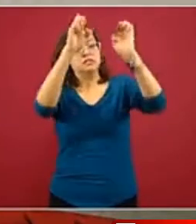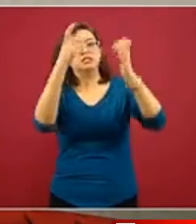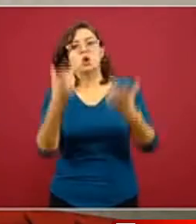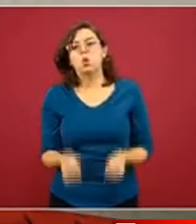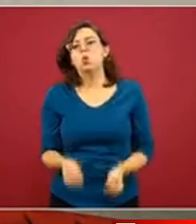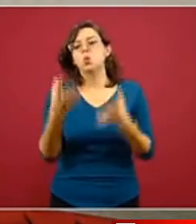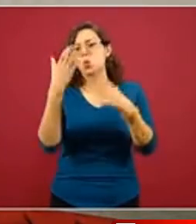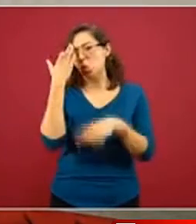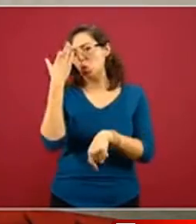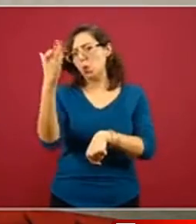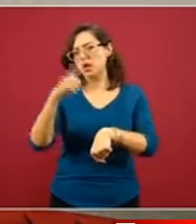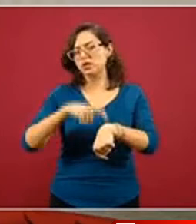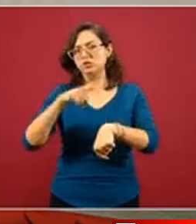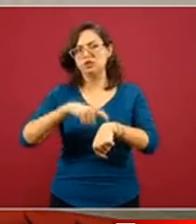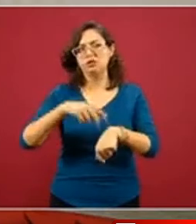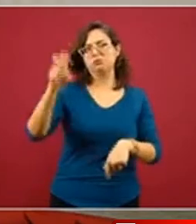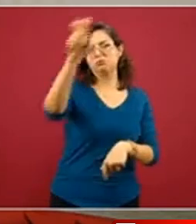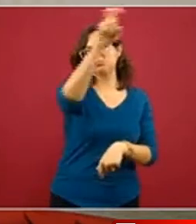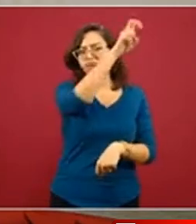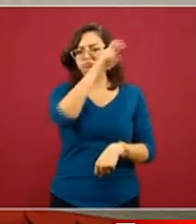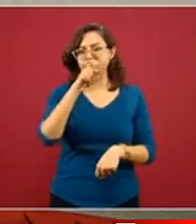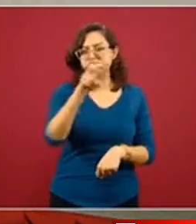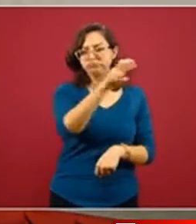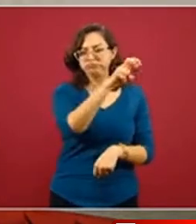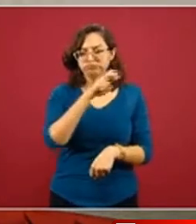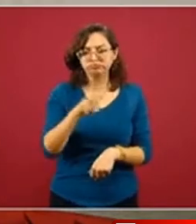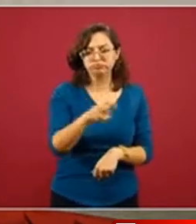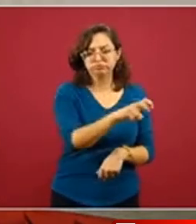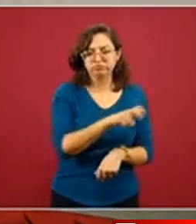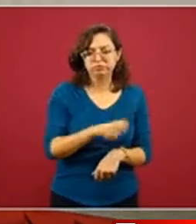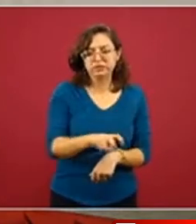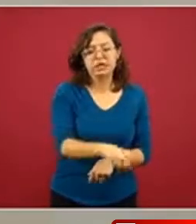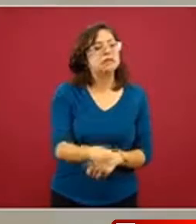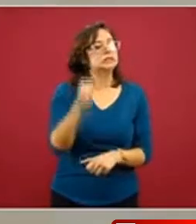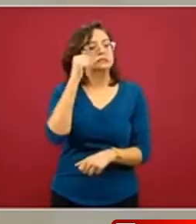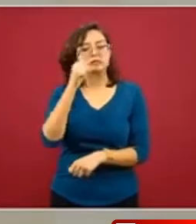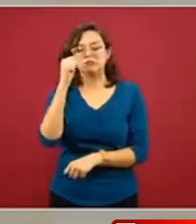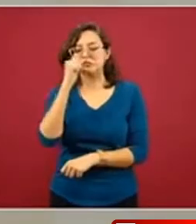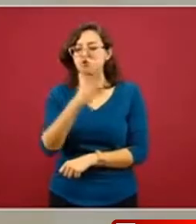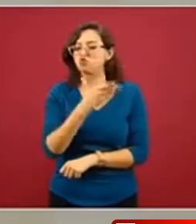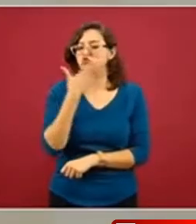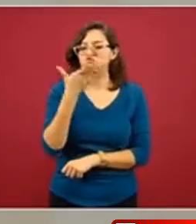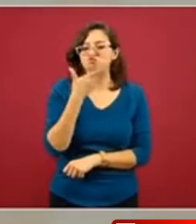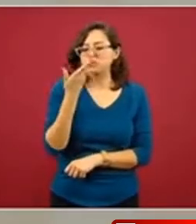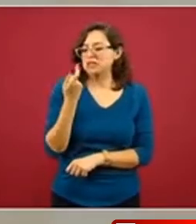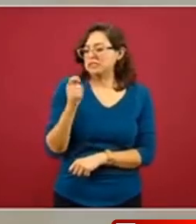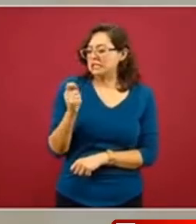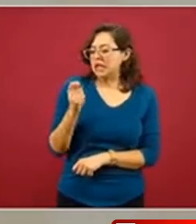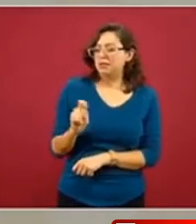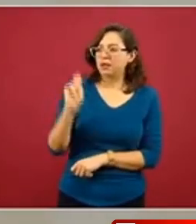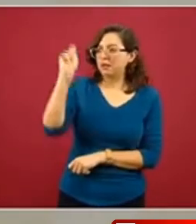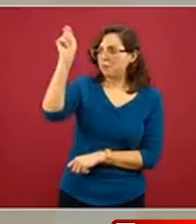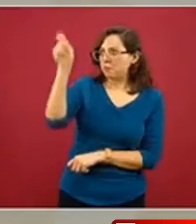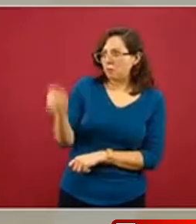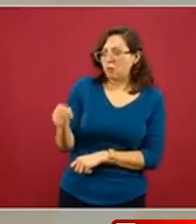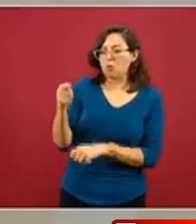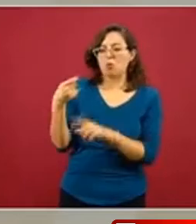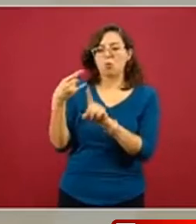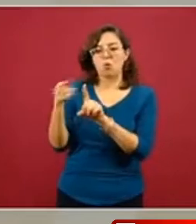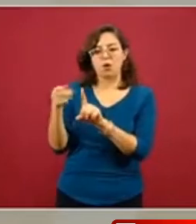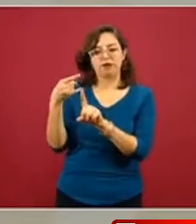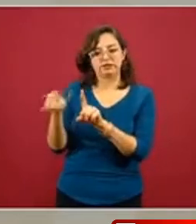el tiempo que tienen en salir, tengan las llaves ya en la puerta, todo lo que van a ocupar que esté en la